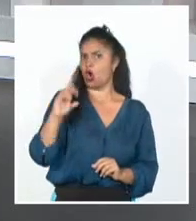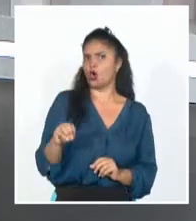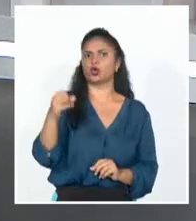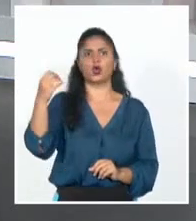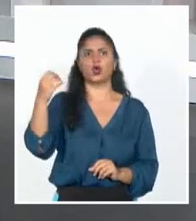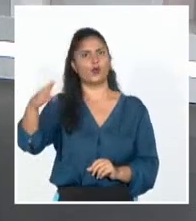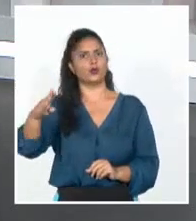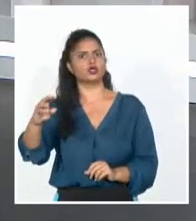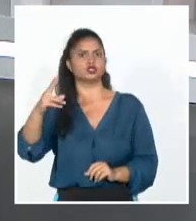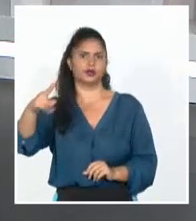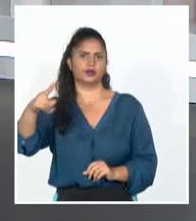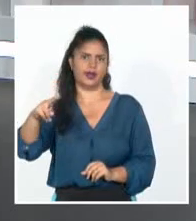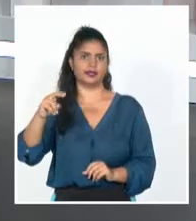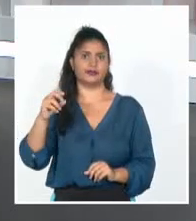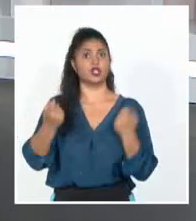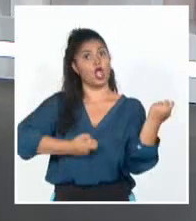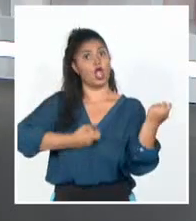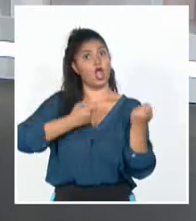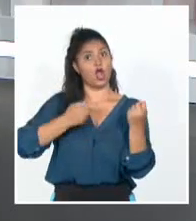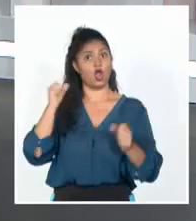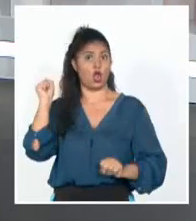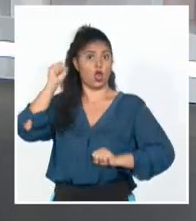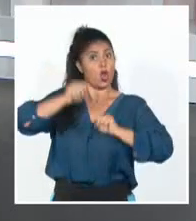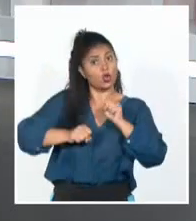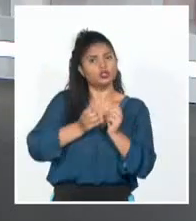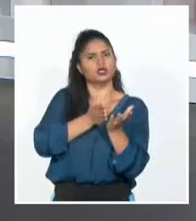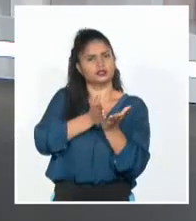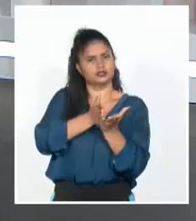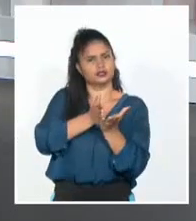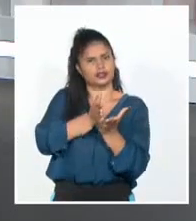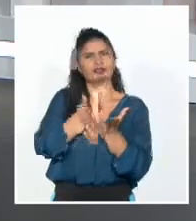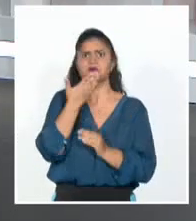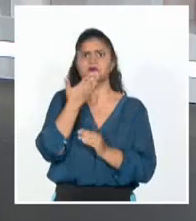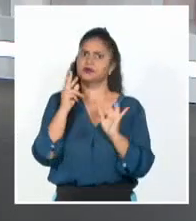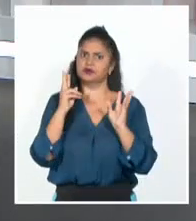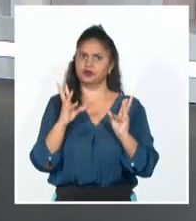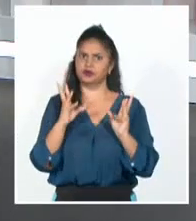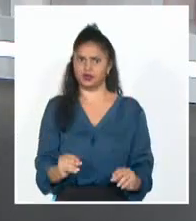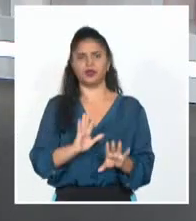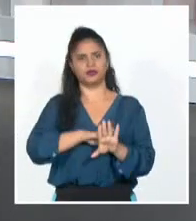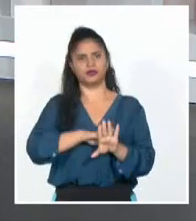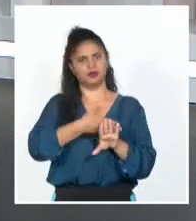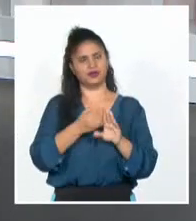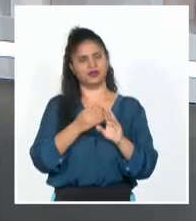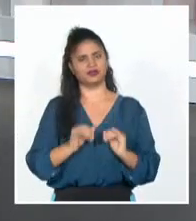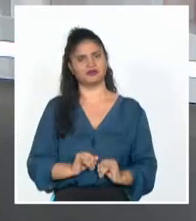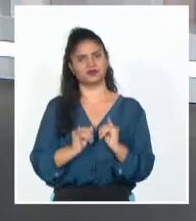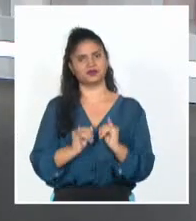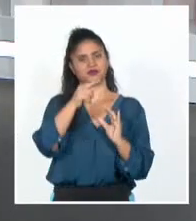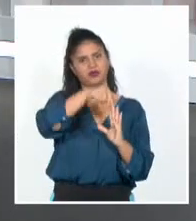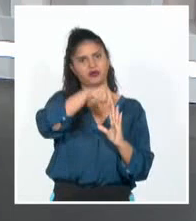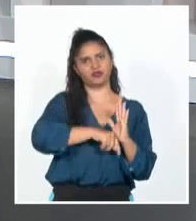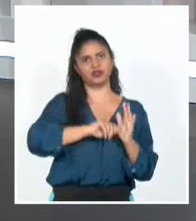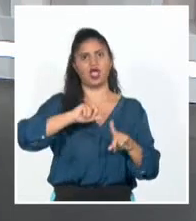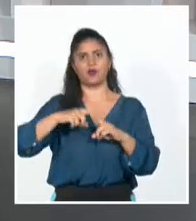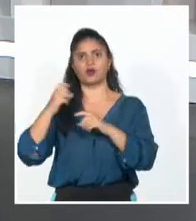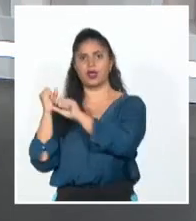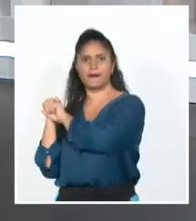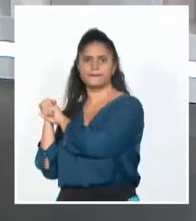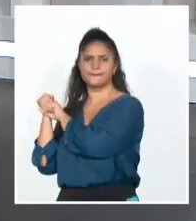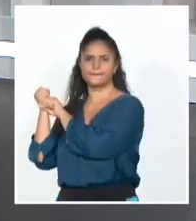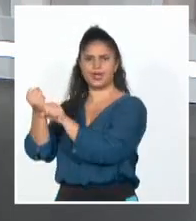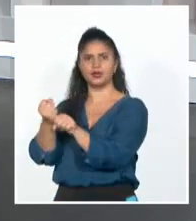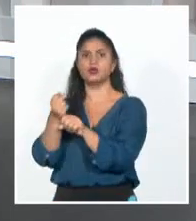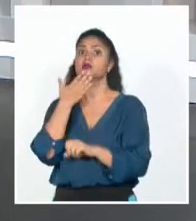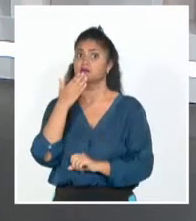desarrollo, tiene una excelente actuación y sobre eso vamos a tener también detalles porque el béisbol tiene muy buena